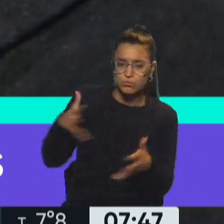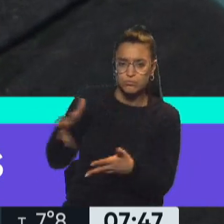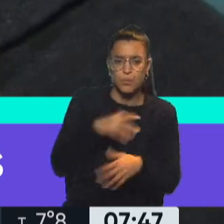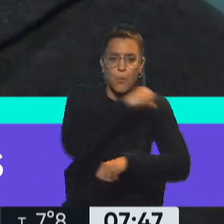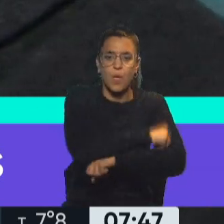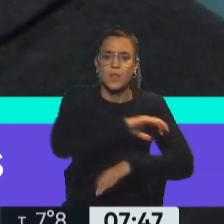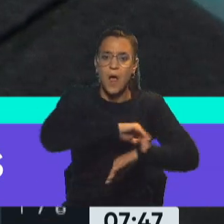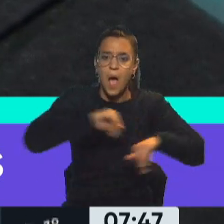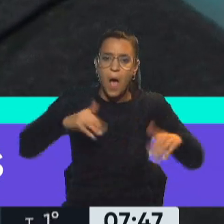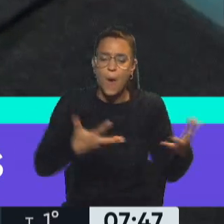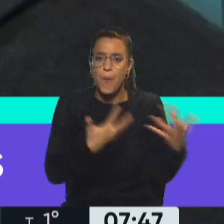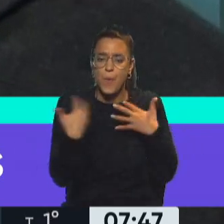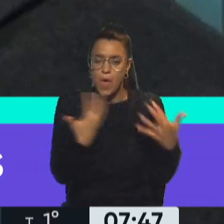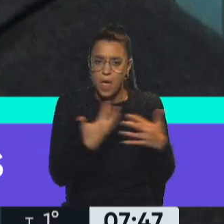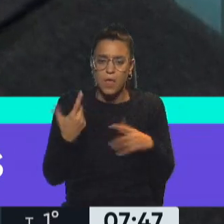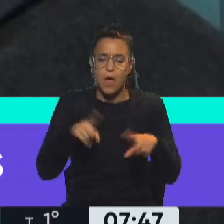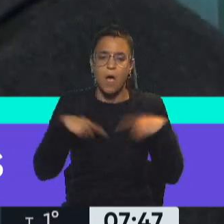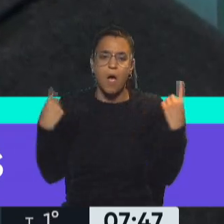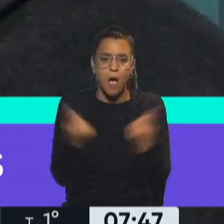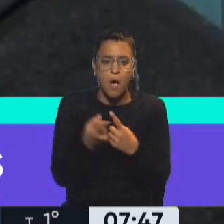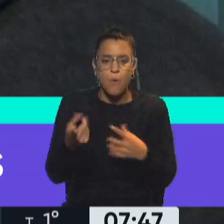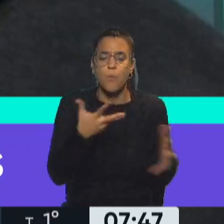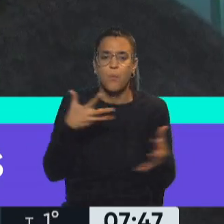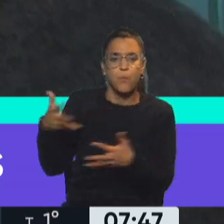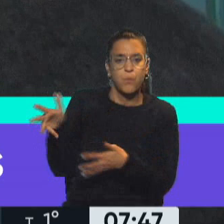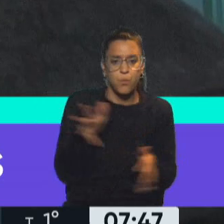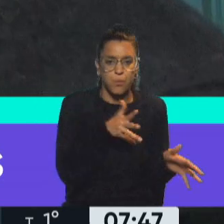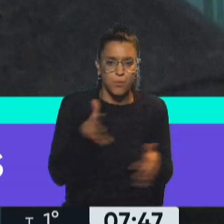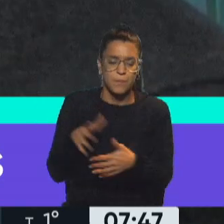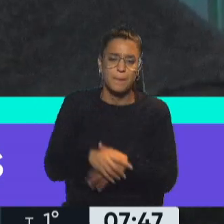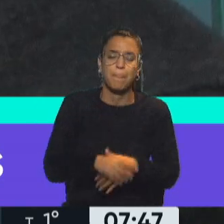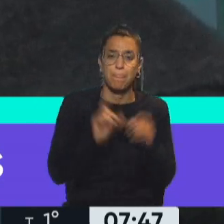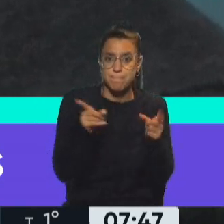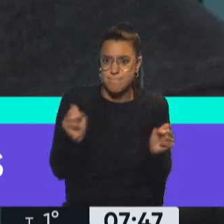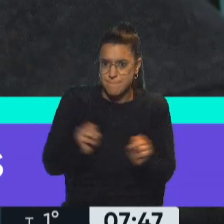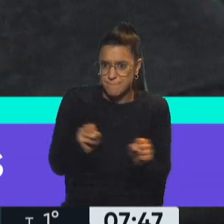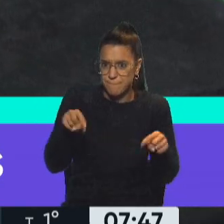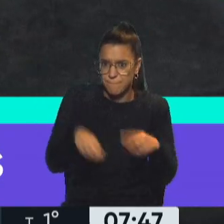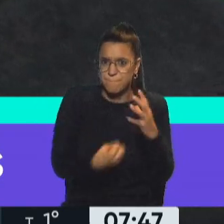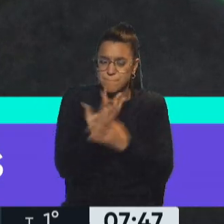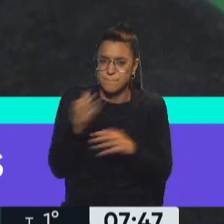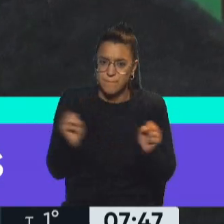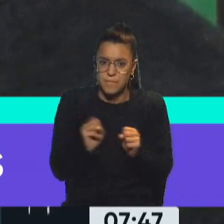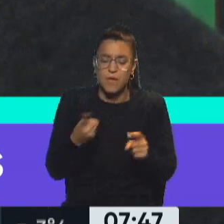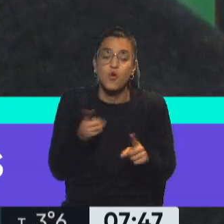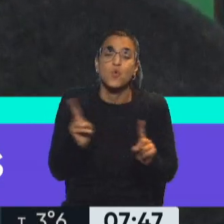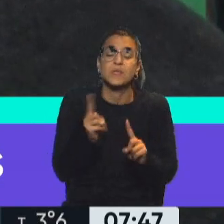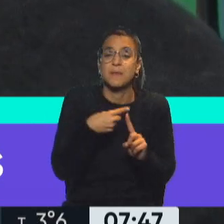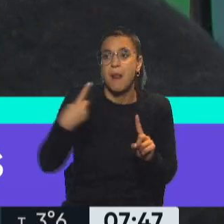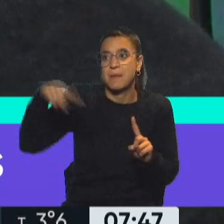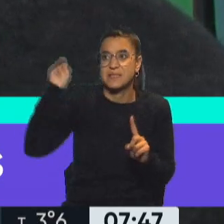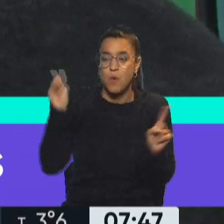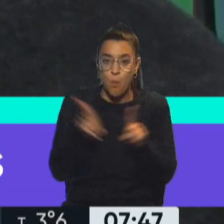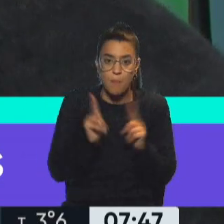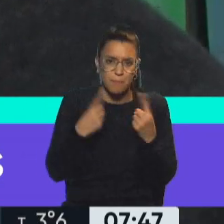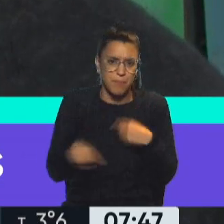ventanas abiertas, las aulas aireadas y con el frío que hace hoy, una mañana que, si bien no es la ola polar de la semana pasada,